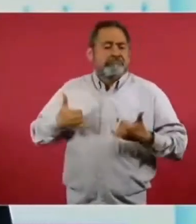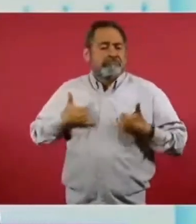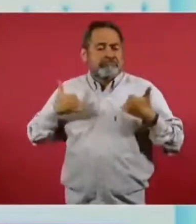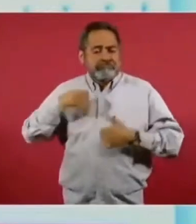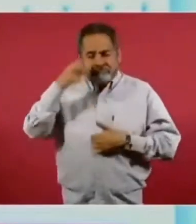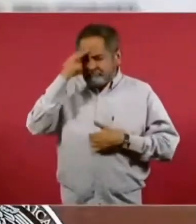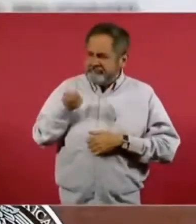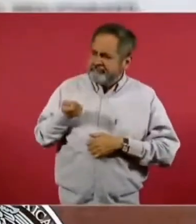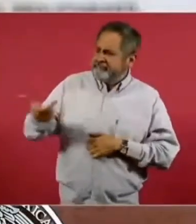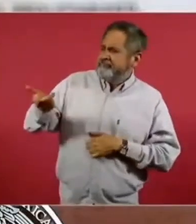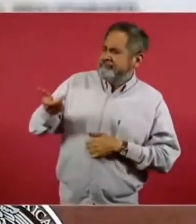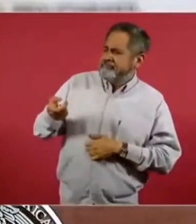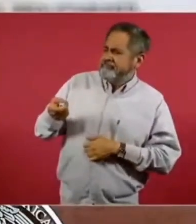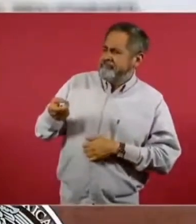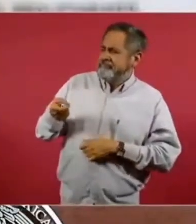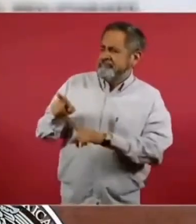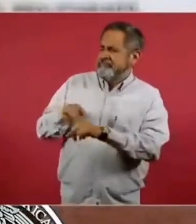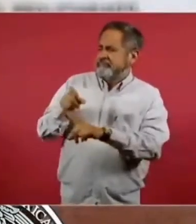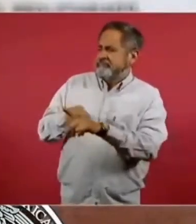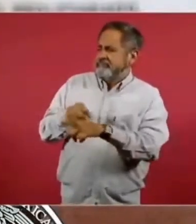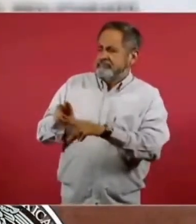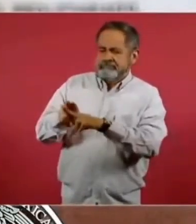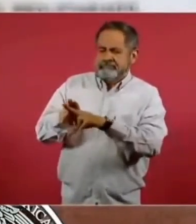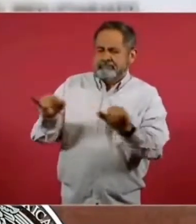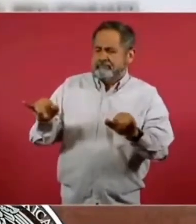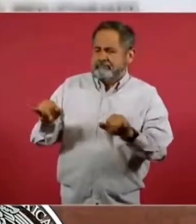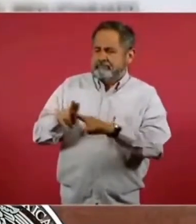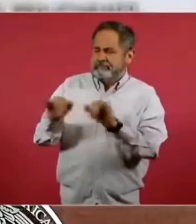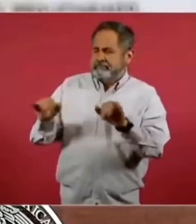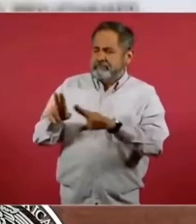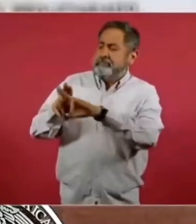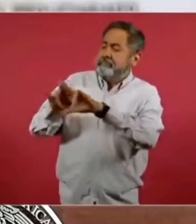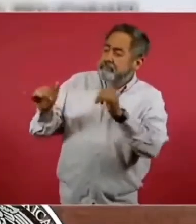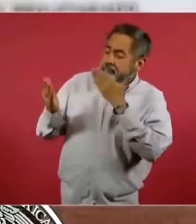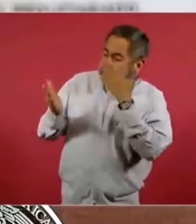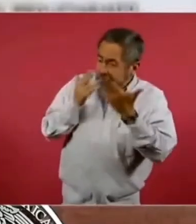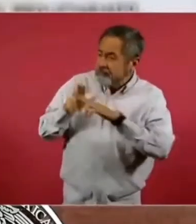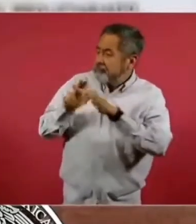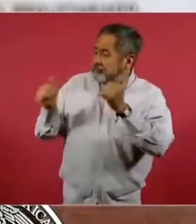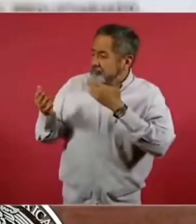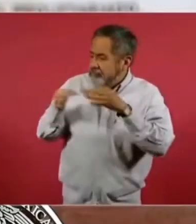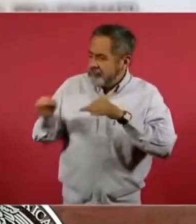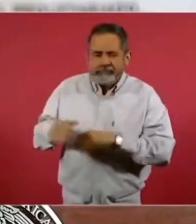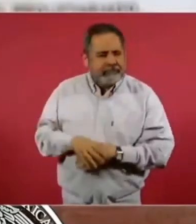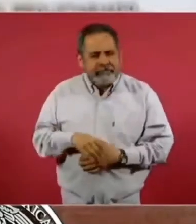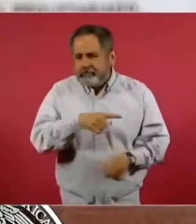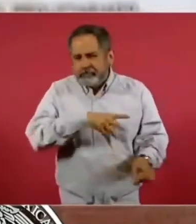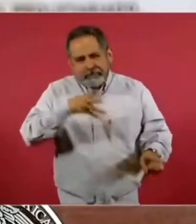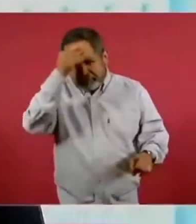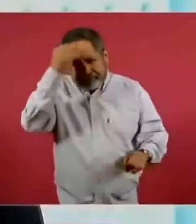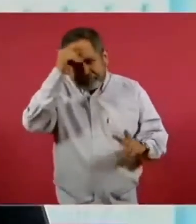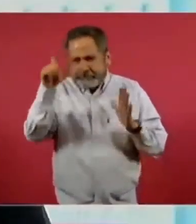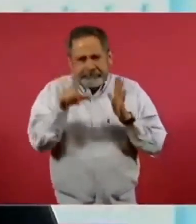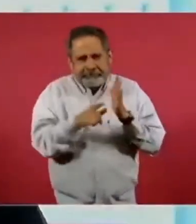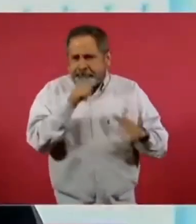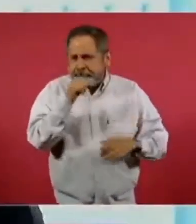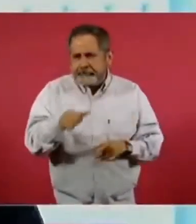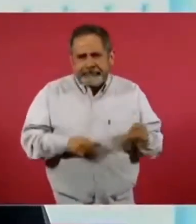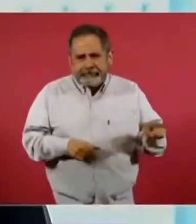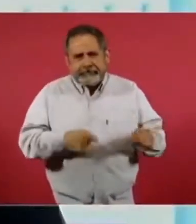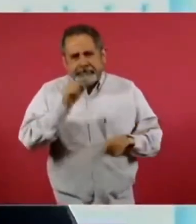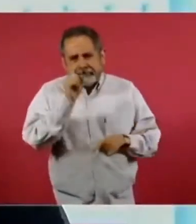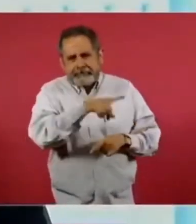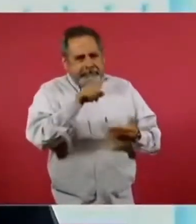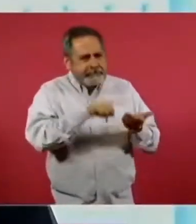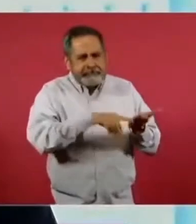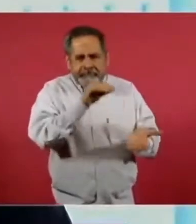mexicanos llamándoles ninis, es decir, que ni estudian ni trabajan. No aprendemos, ¿verdad? No aprendemos. Ahí